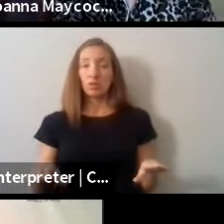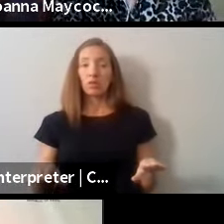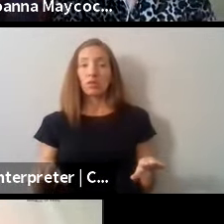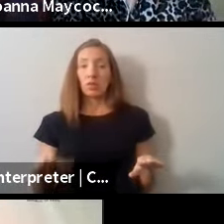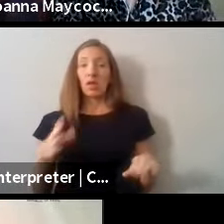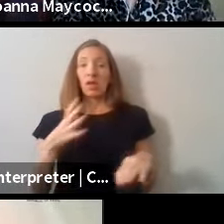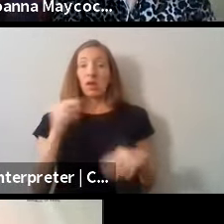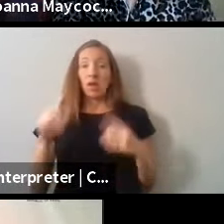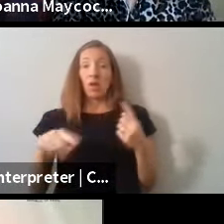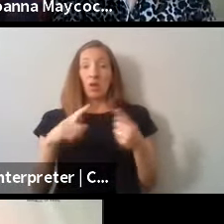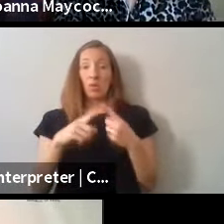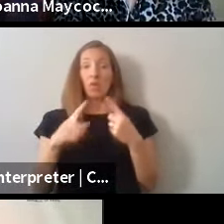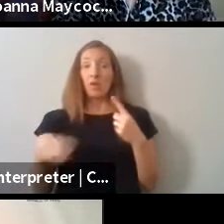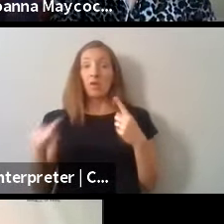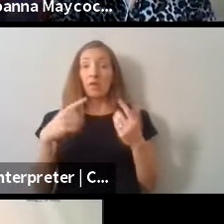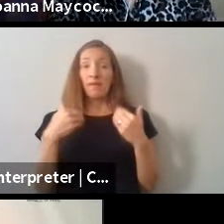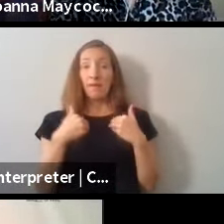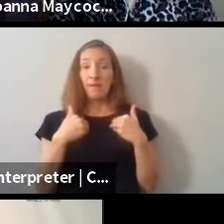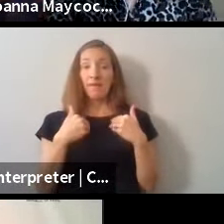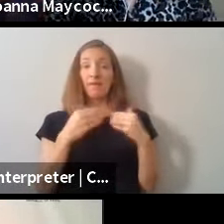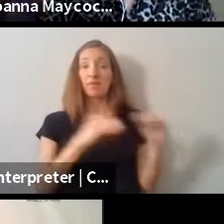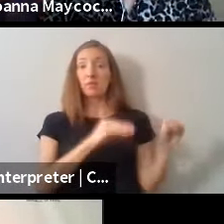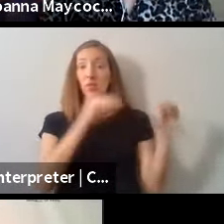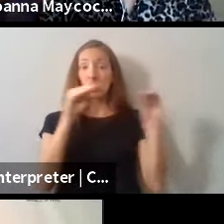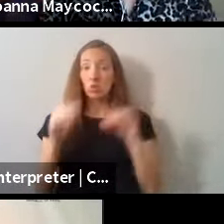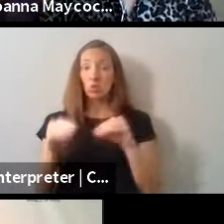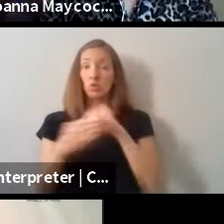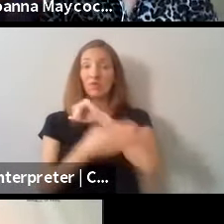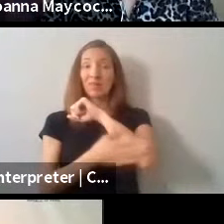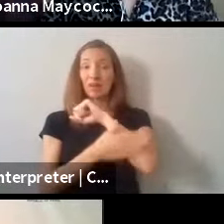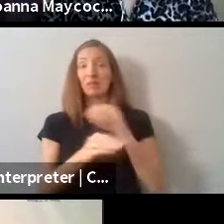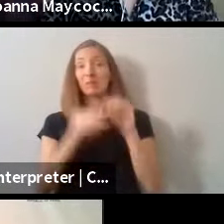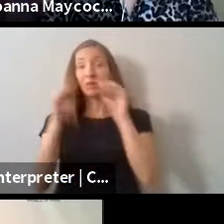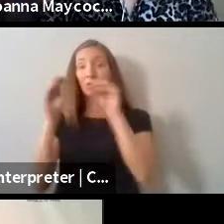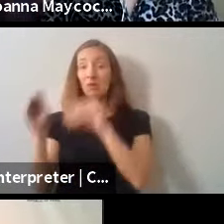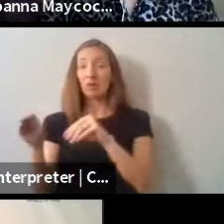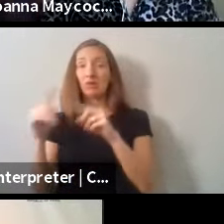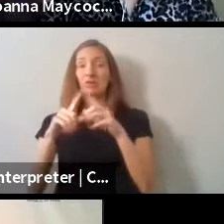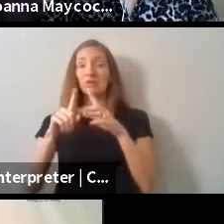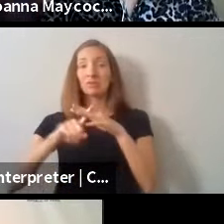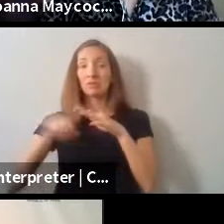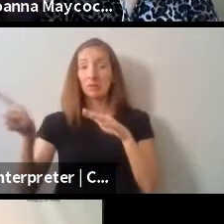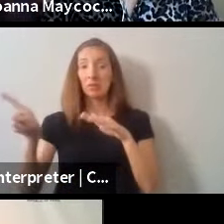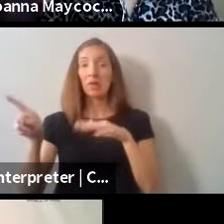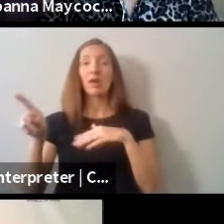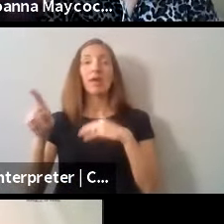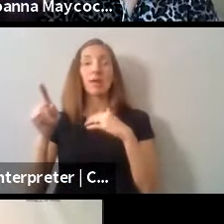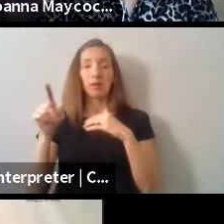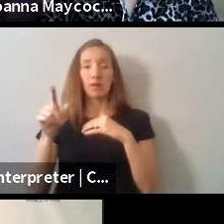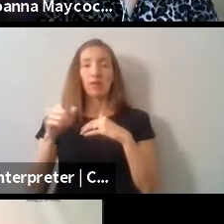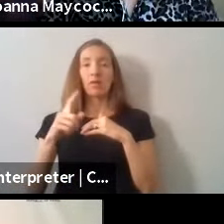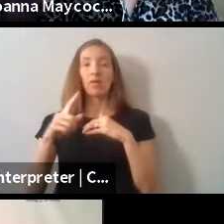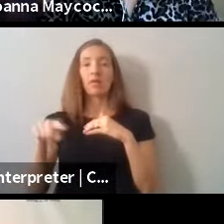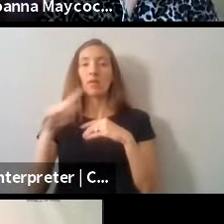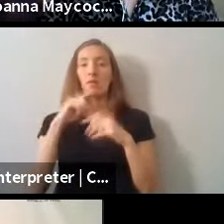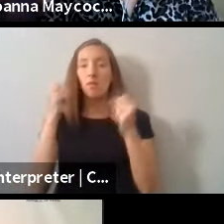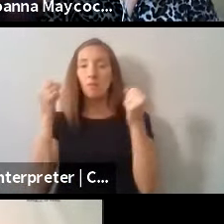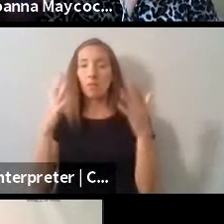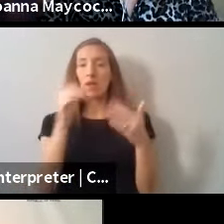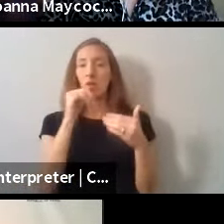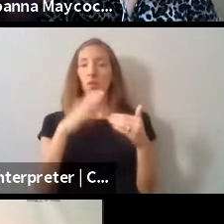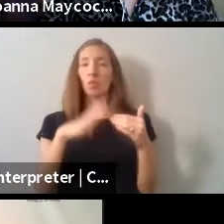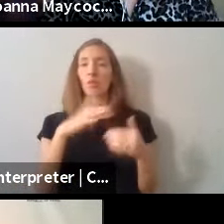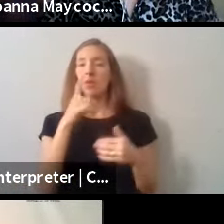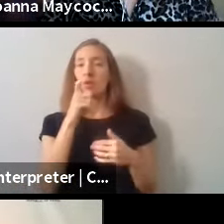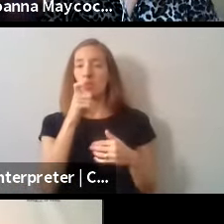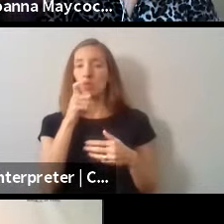de 50 destinos internos en el país que significaron el traslado de las mujeres y sus hijos a fin de